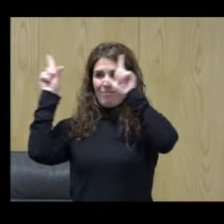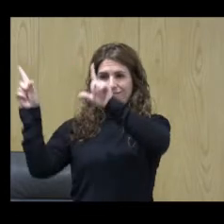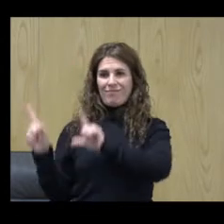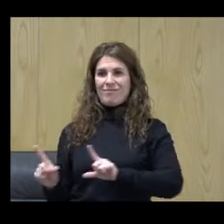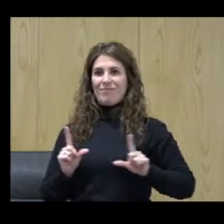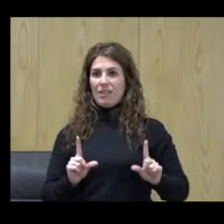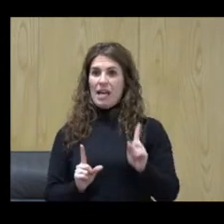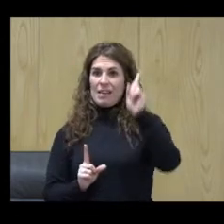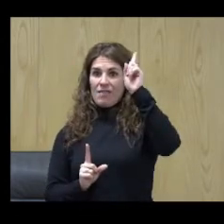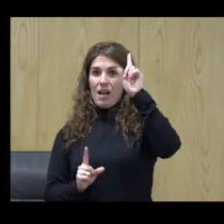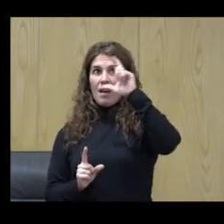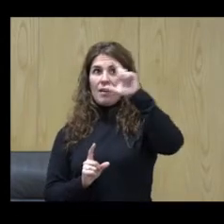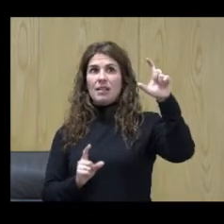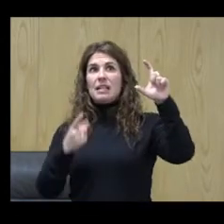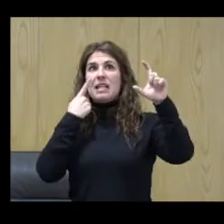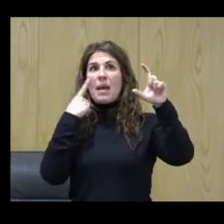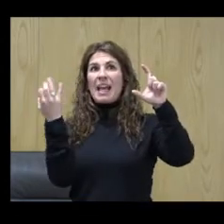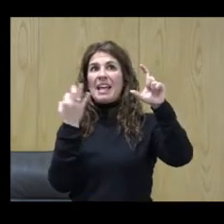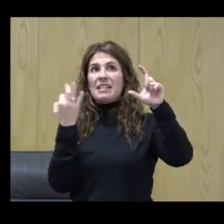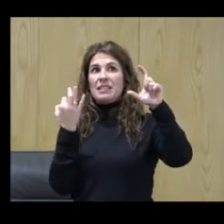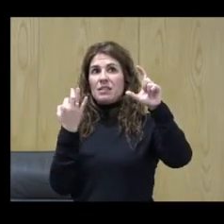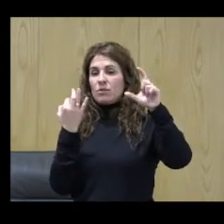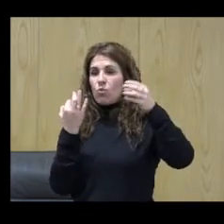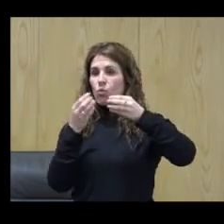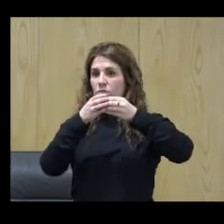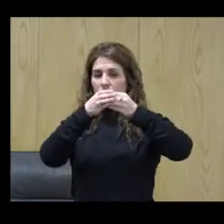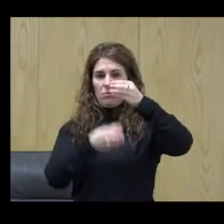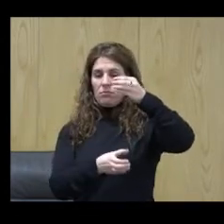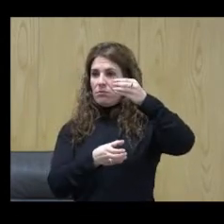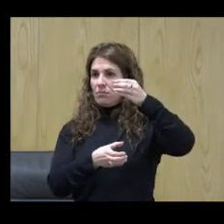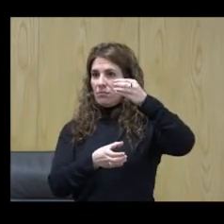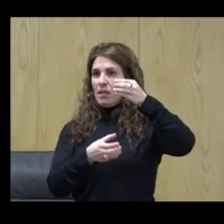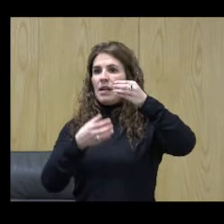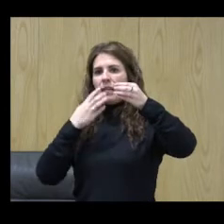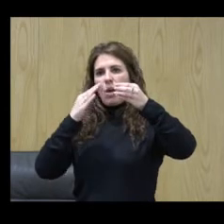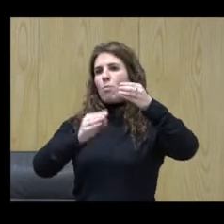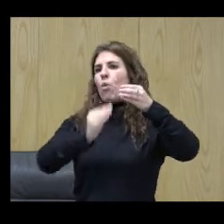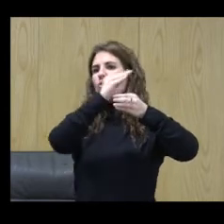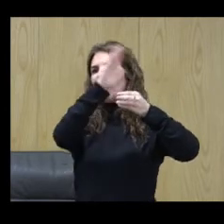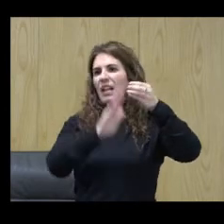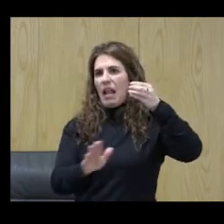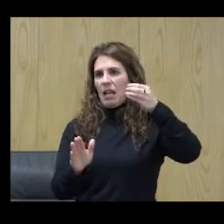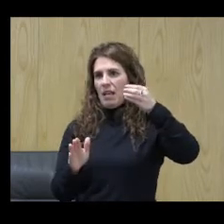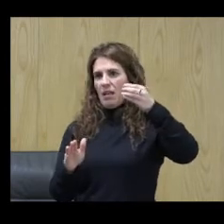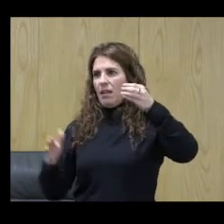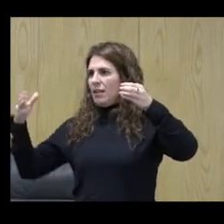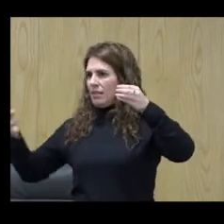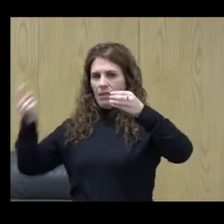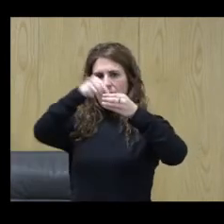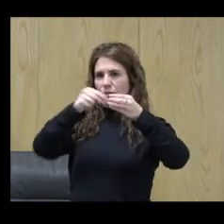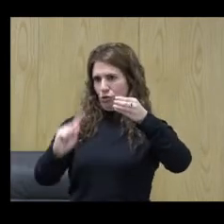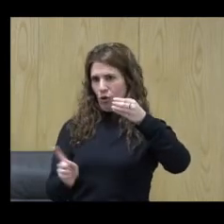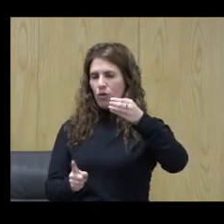en la parte superior que es un tetrabric, evidentemente es un producto final que no sale de la leche directamente de la vaca, pero sí es un producto que